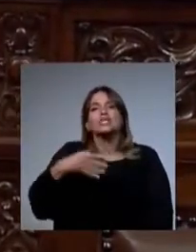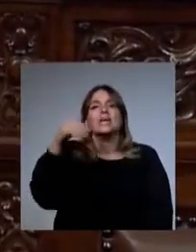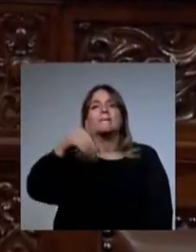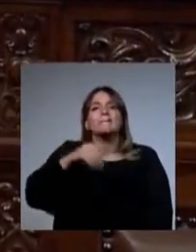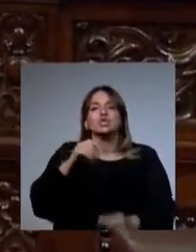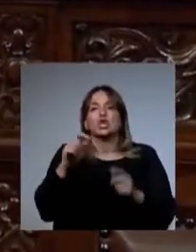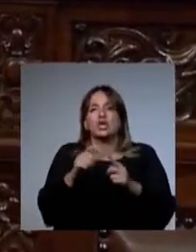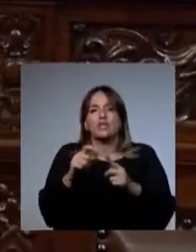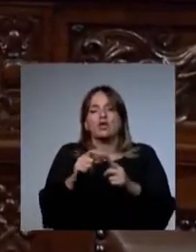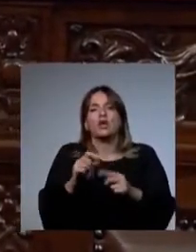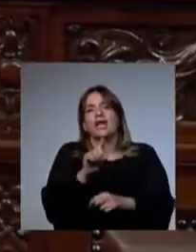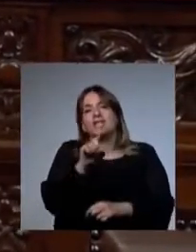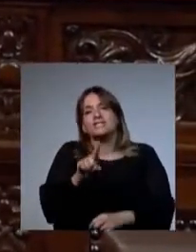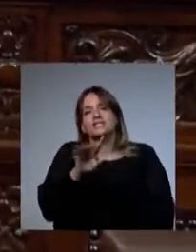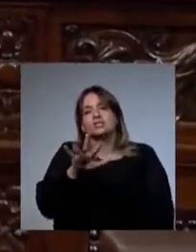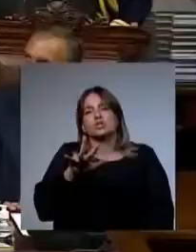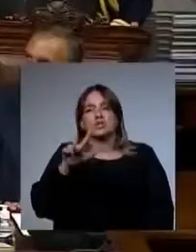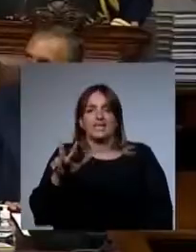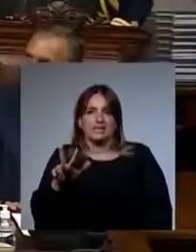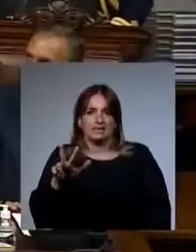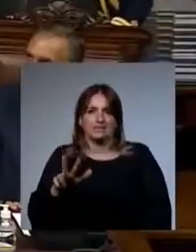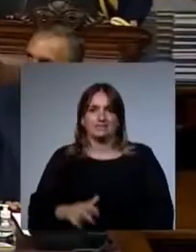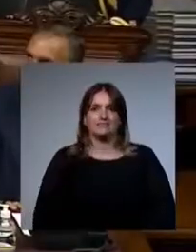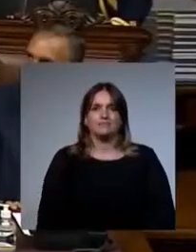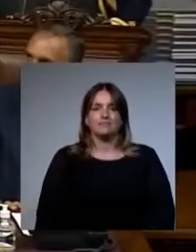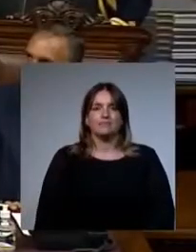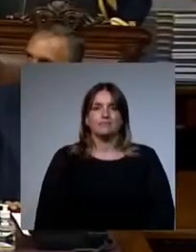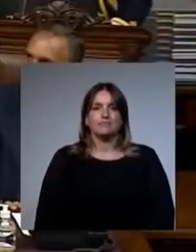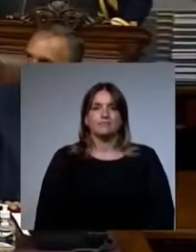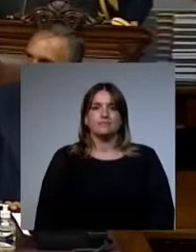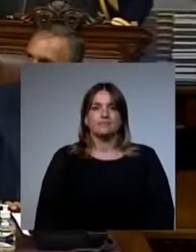a 153.